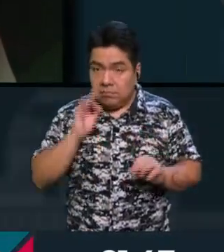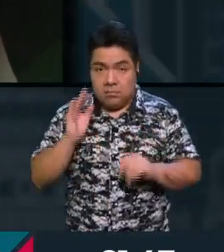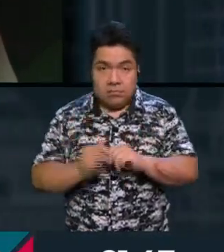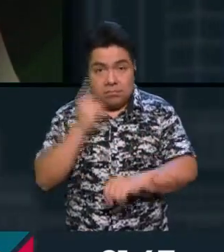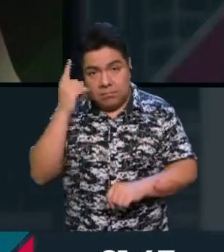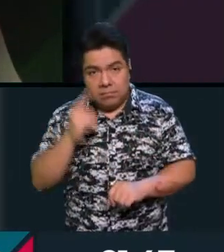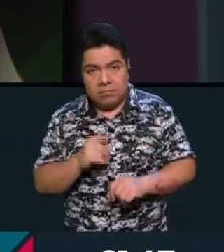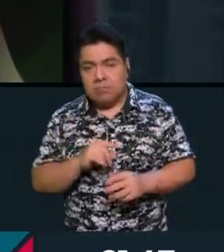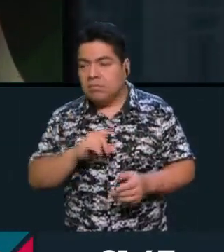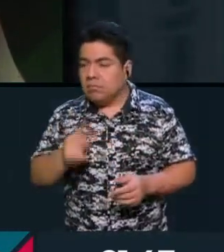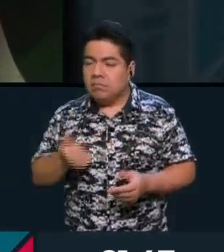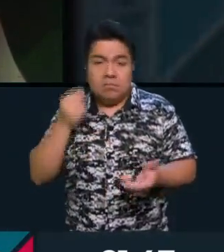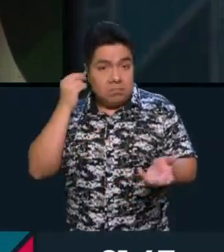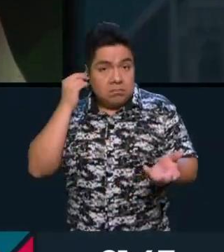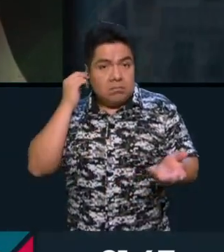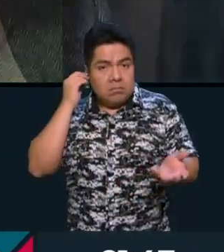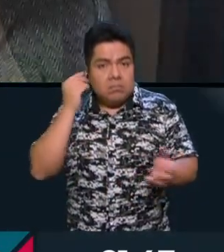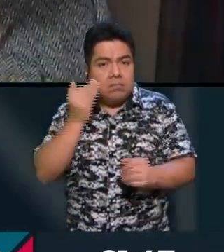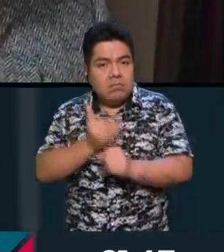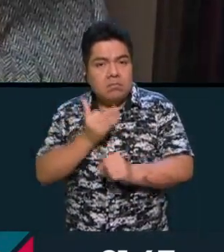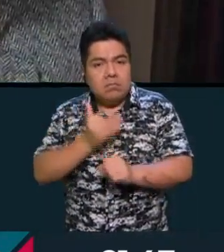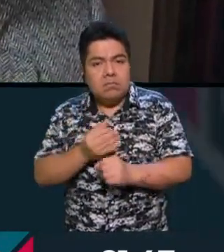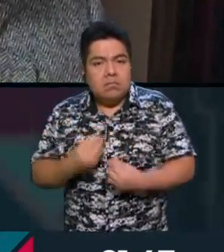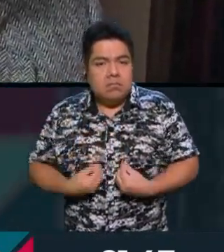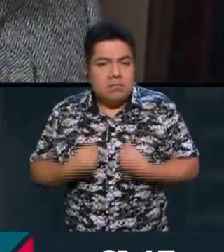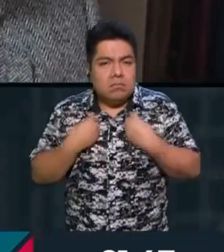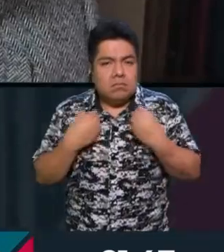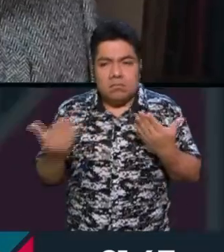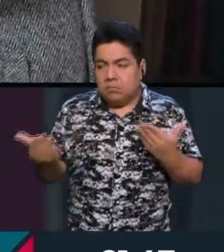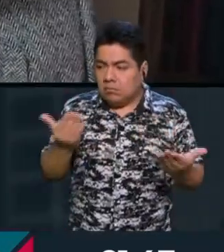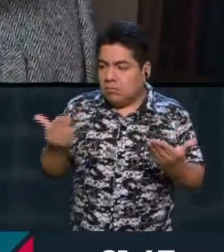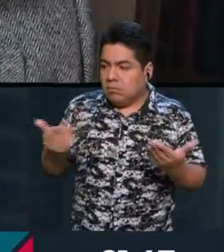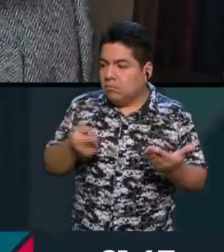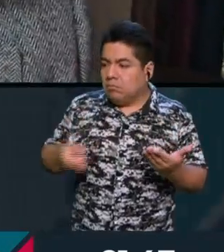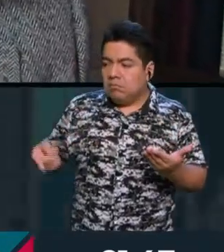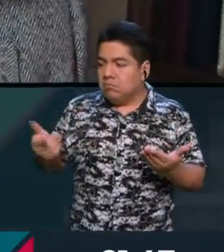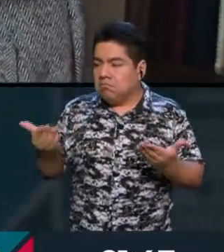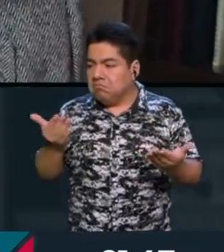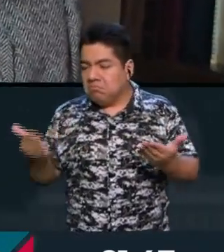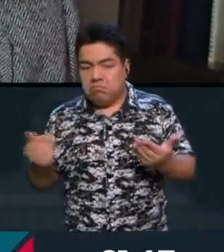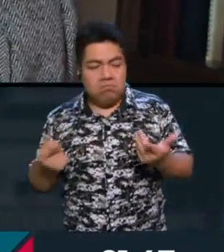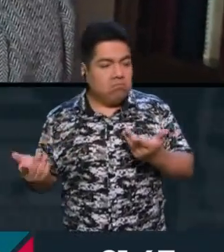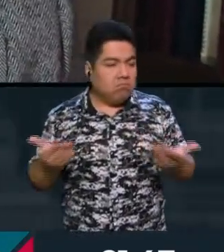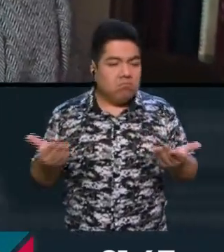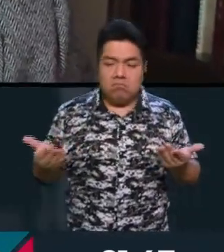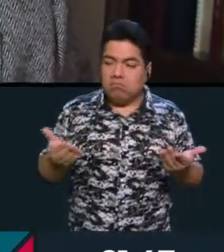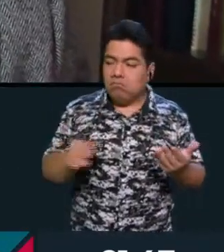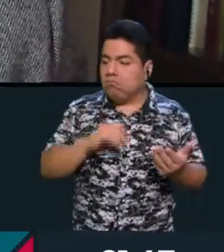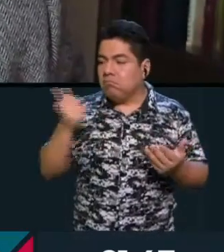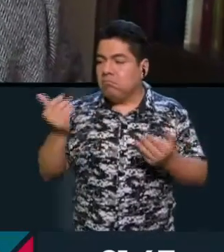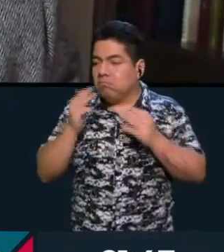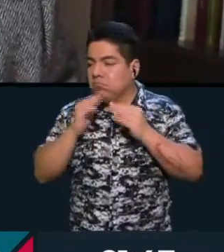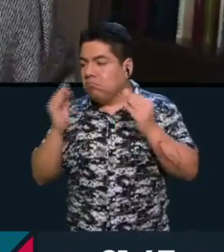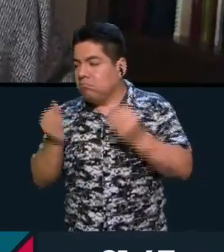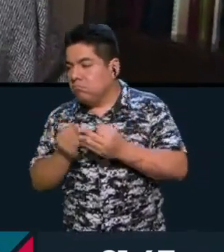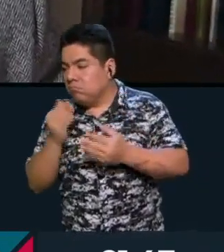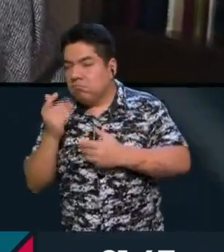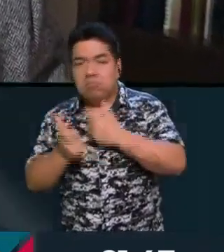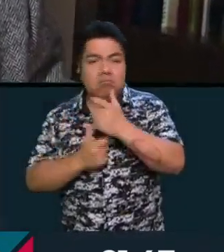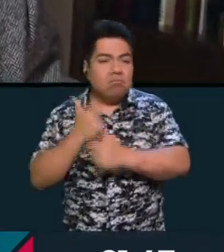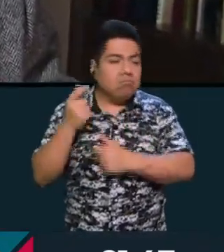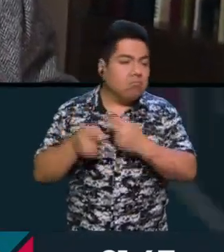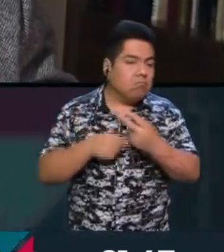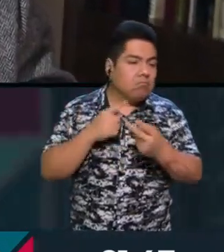al final de cuentas lo que vivimos no se parece a ningún modelo económico y político y